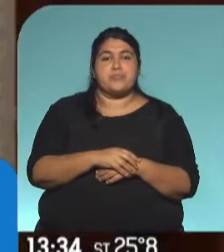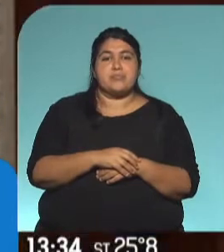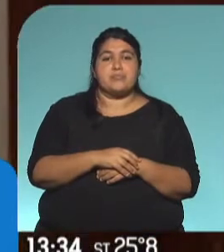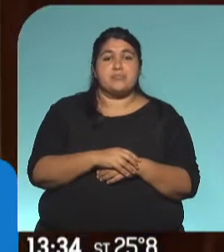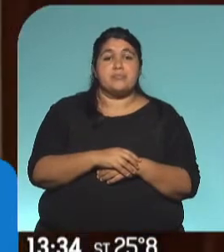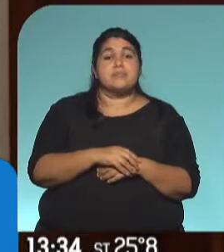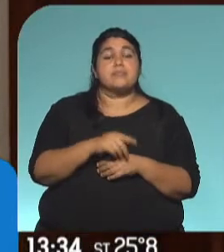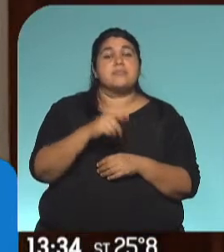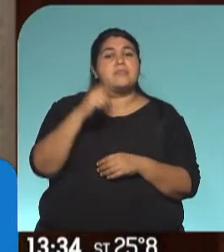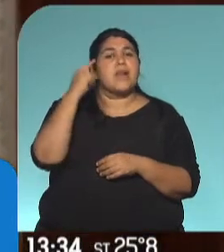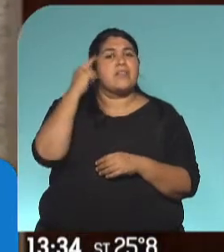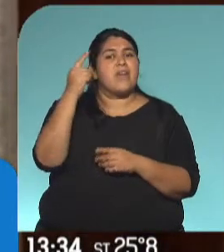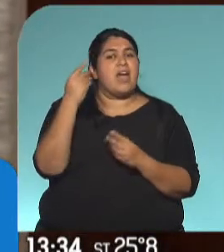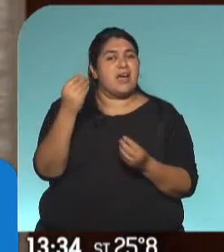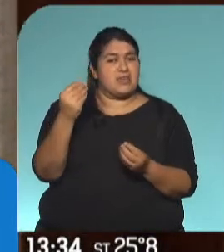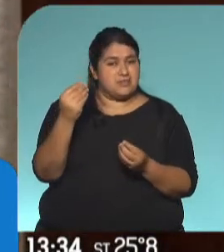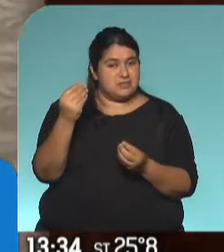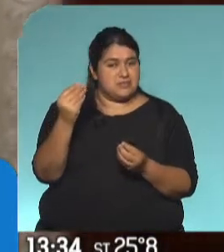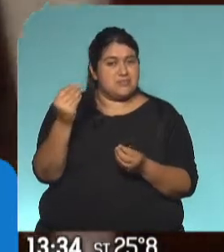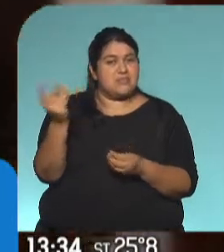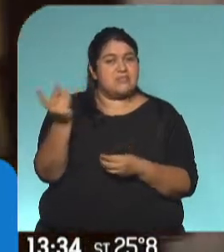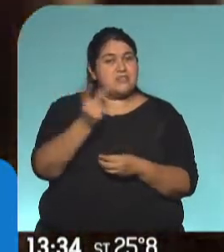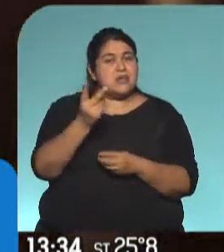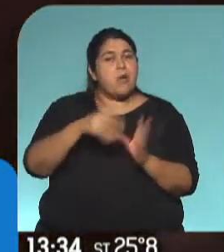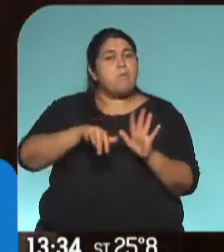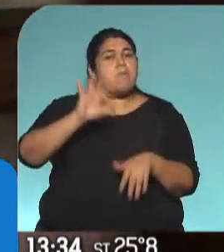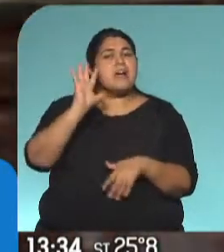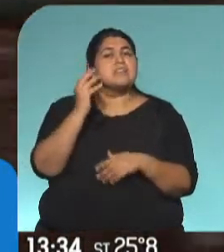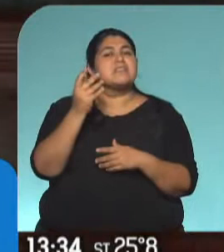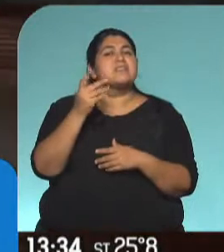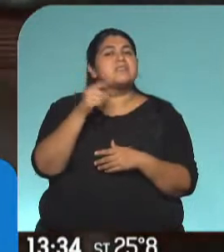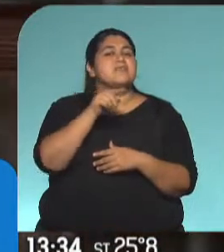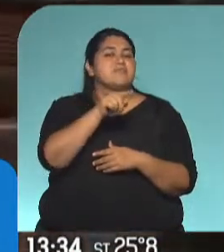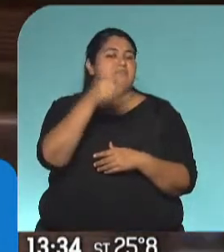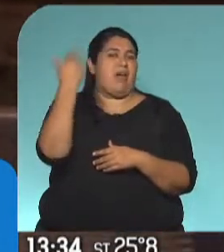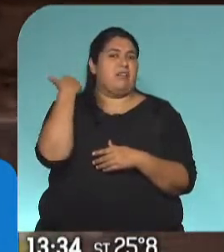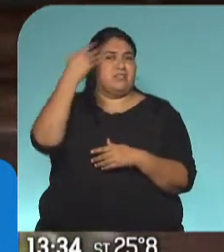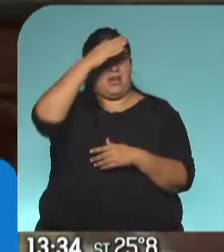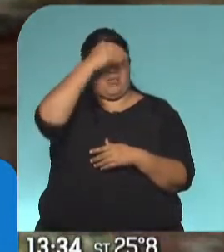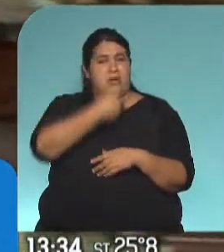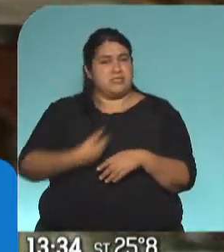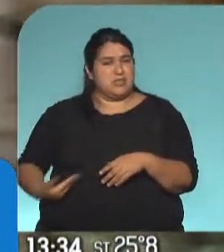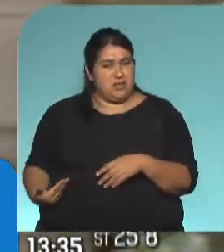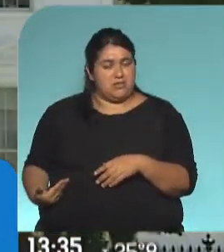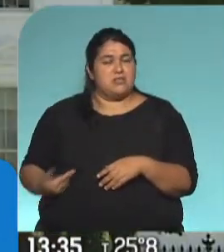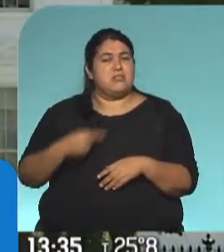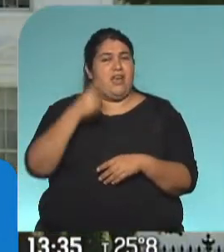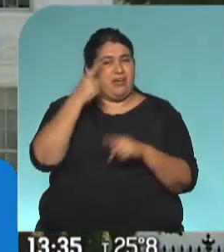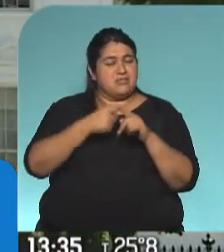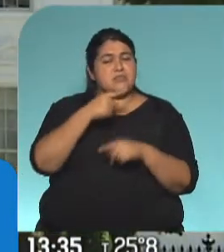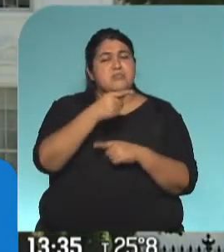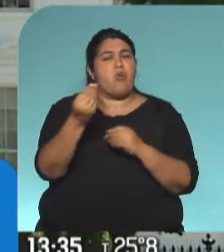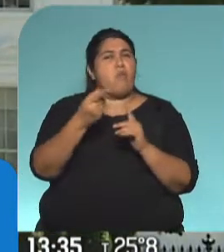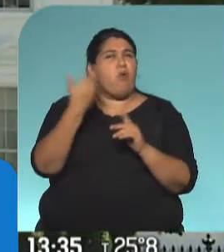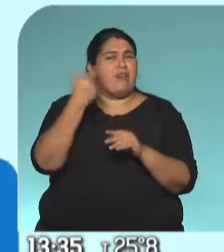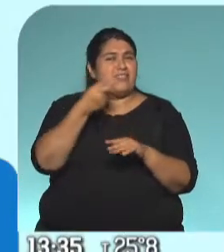La intención era contrastar con la tibia e indulgente actitud de su antecesor, Donald Trump, tras el crimen. Pero una vez en el